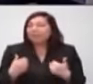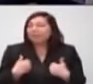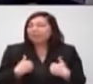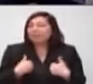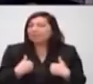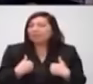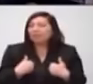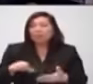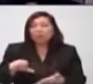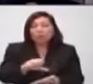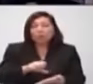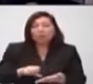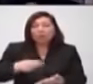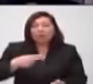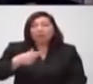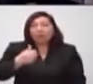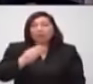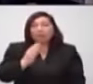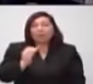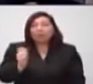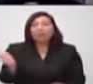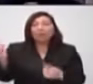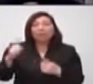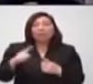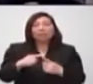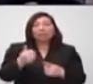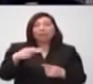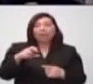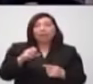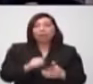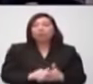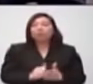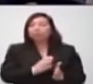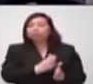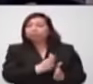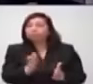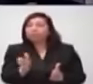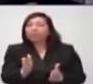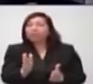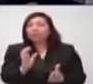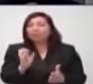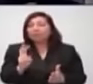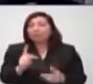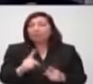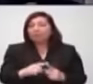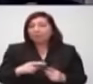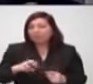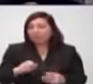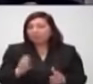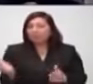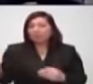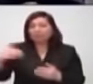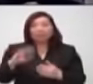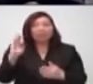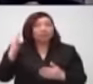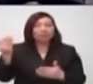tramo entre el Óvalo Javich, en la parte norte, hasta Ancón, tiene el tramo de la Ramiro Prialé, que va desde Vitamiento hasta el Puente de Los Ángeles, y desde Javier